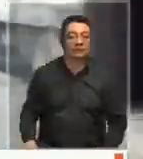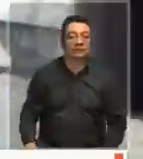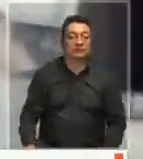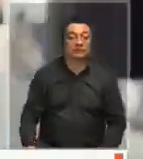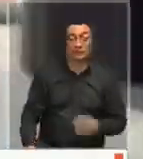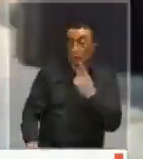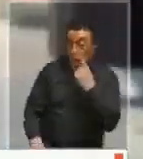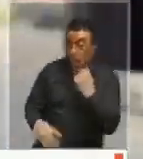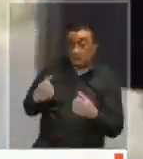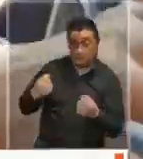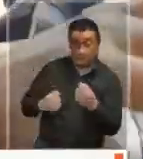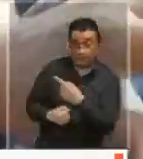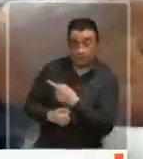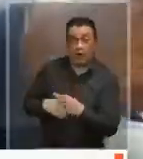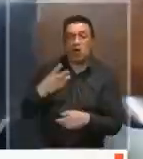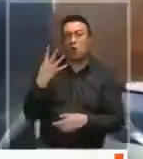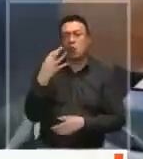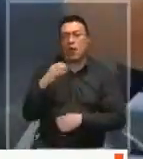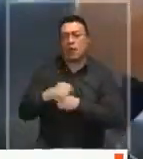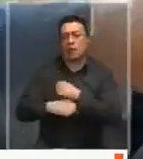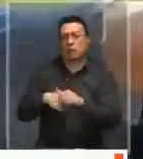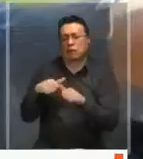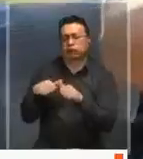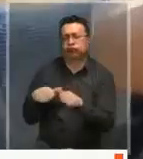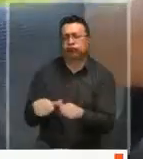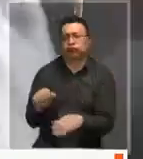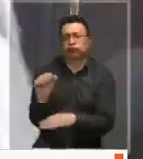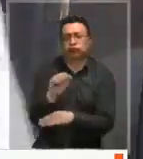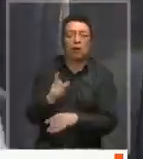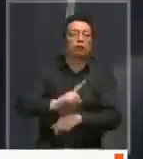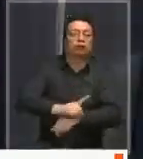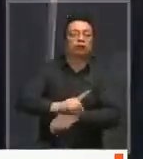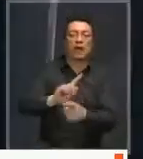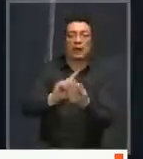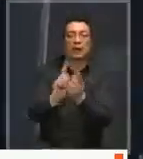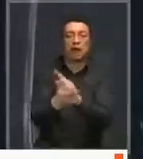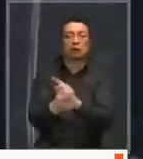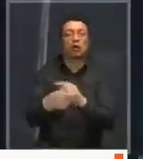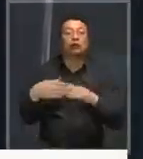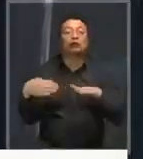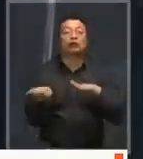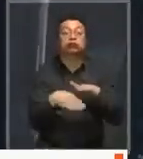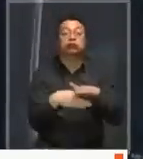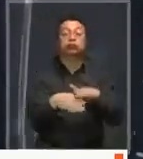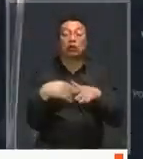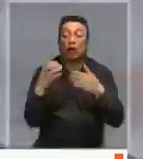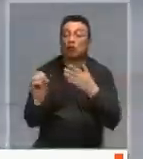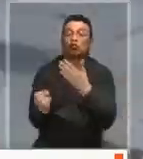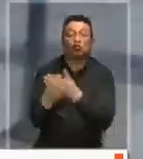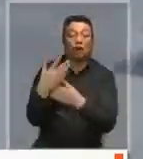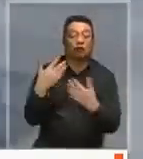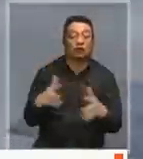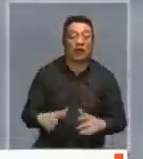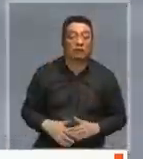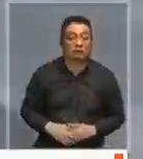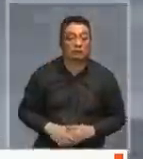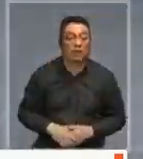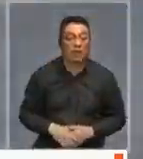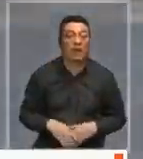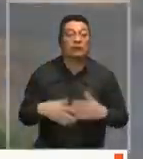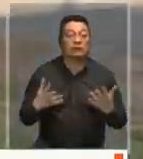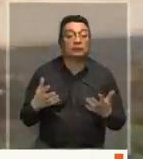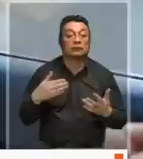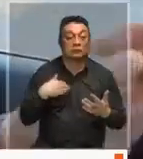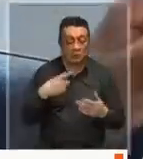Roberto, que conduce hace más de 40 años, hizo el cambio de inmediato y ya circula con el valor actualizado. Creo que no han